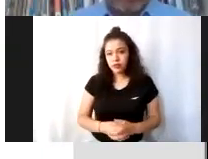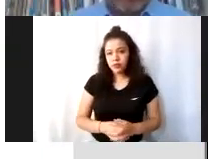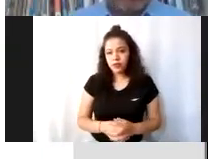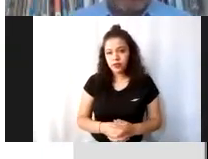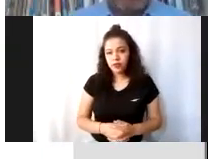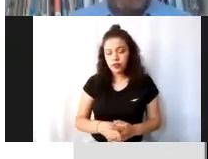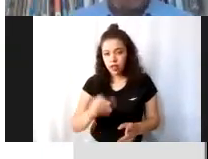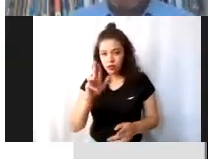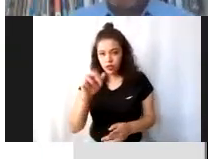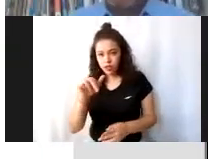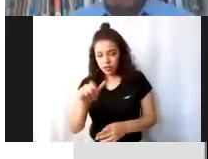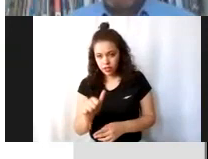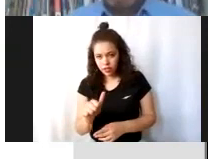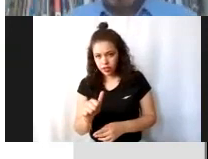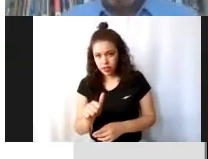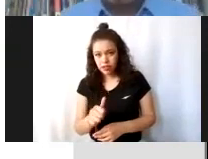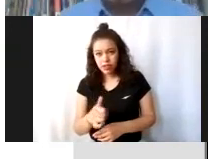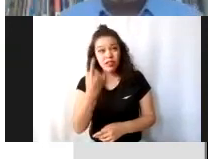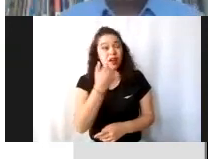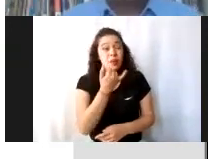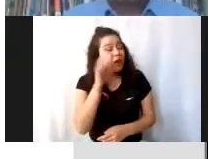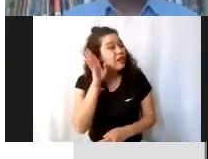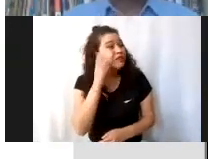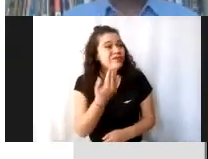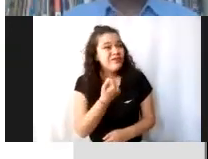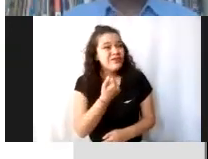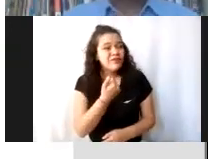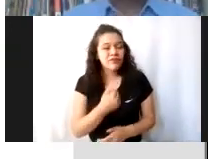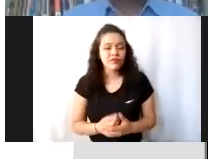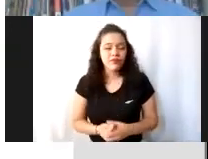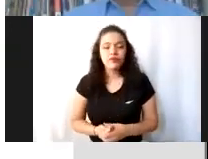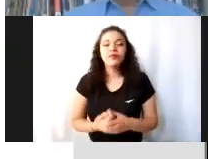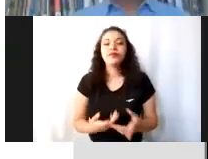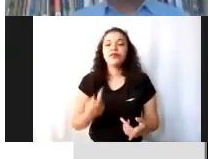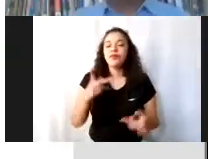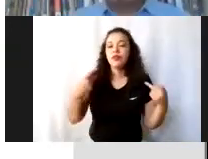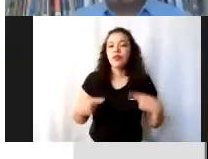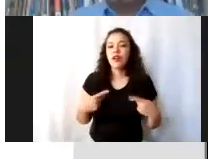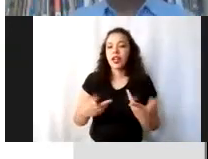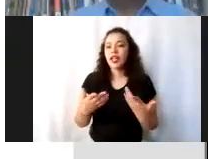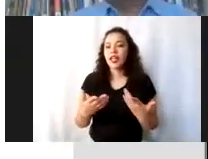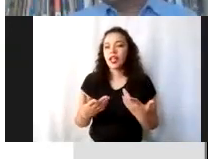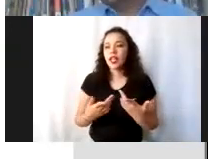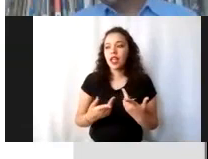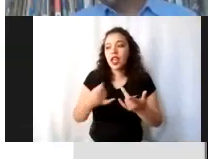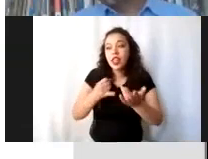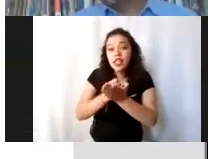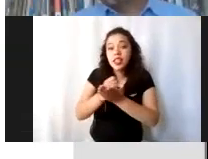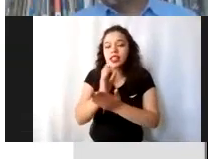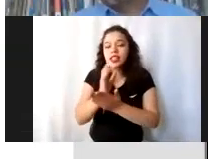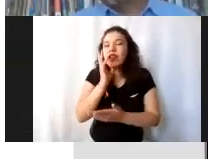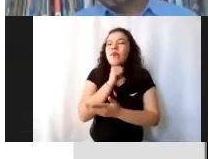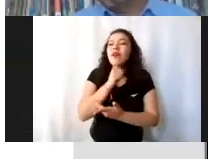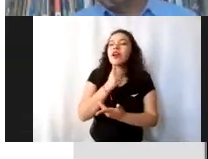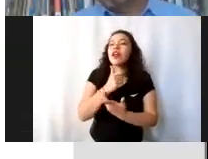¿Aurelia? Sí, perdón. Una persona que no tenga posibilidad de decidir, digamos una persona